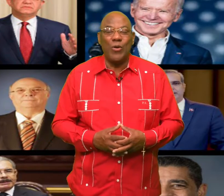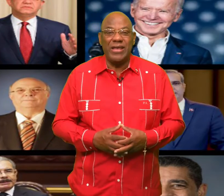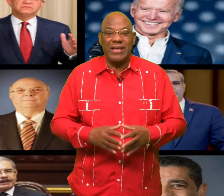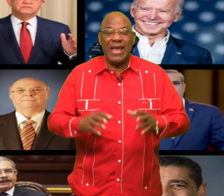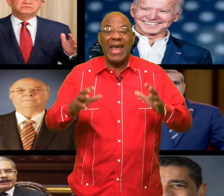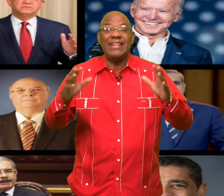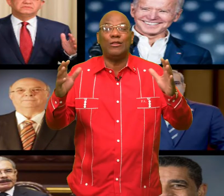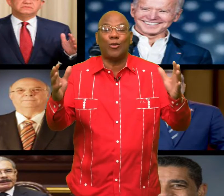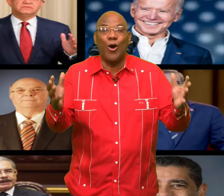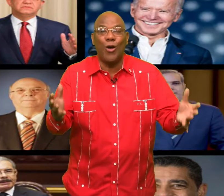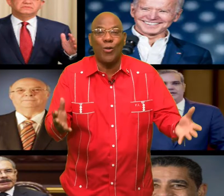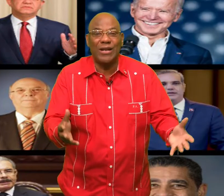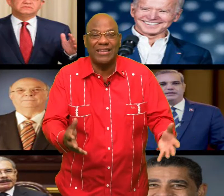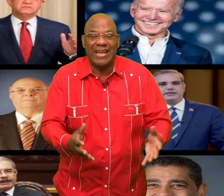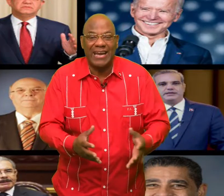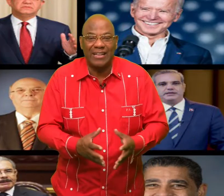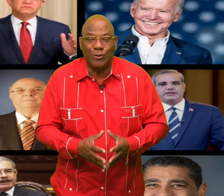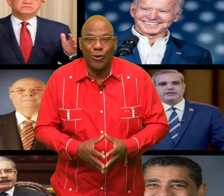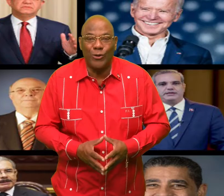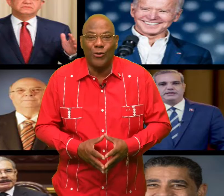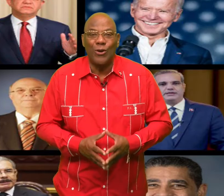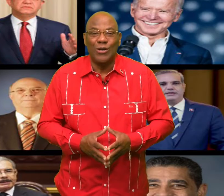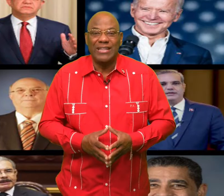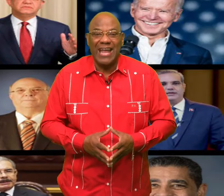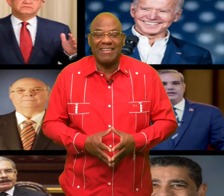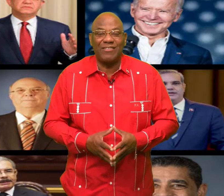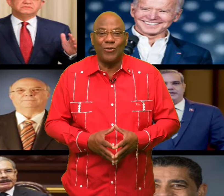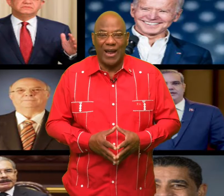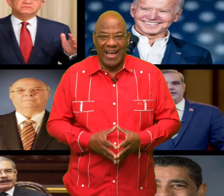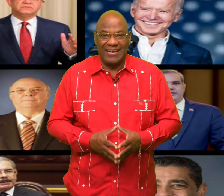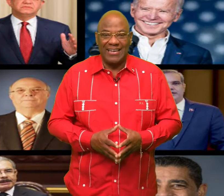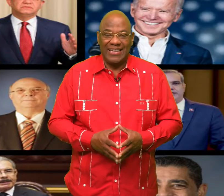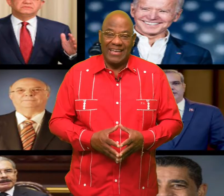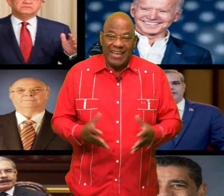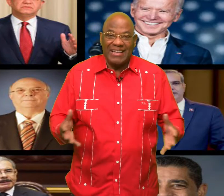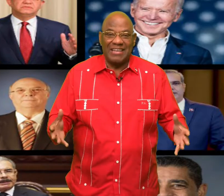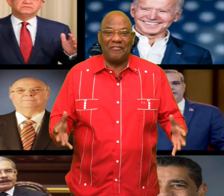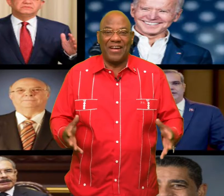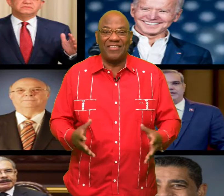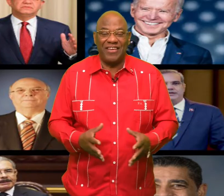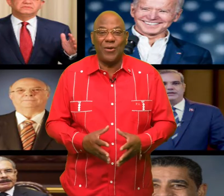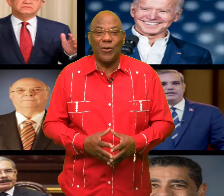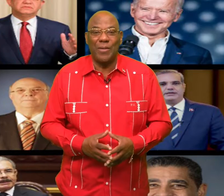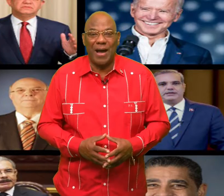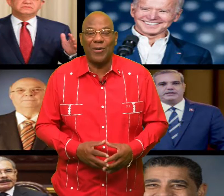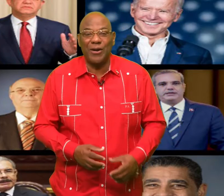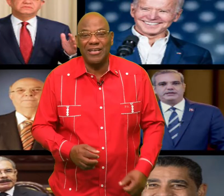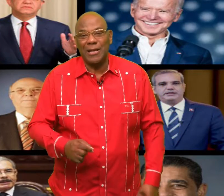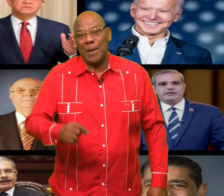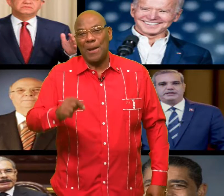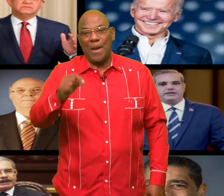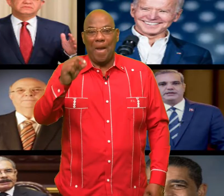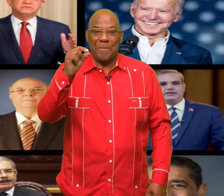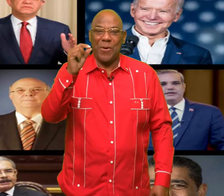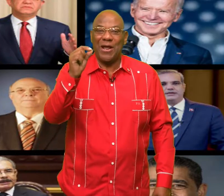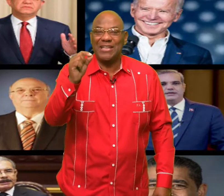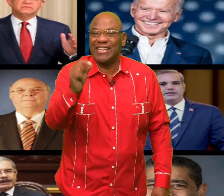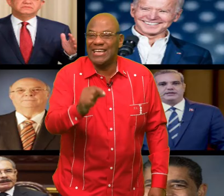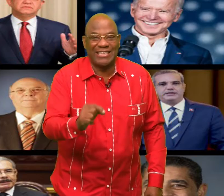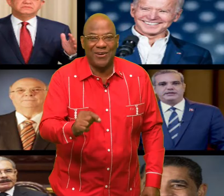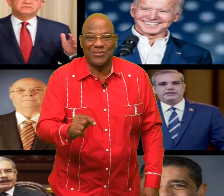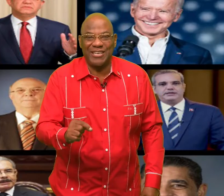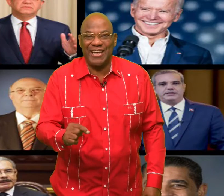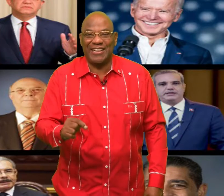Telecable Win en todo el territorio nacional. Y en San Francisco de Macorís, por